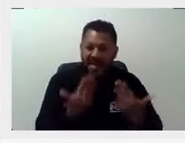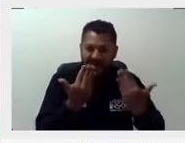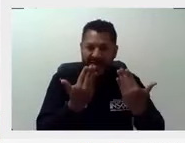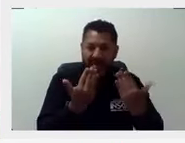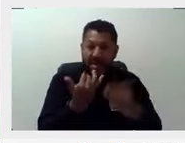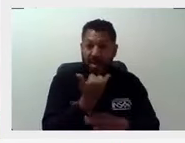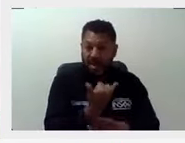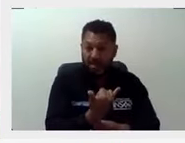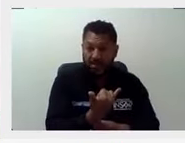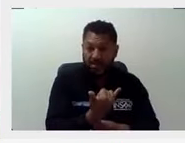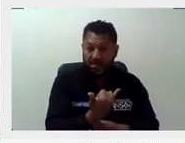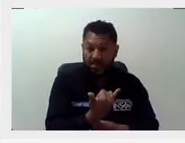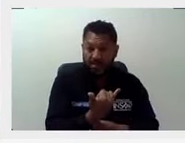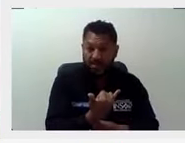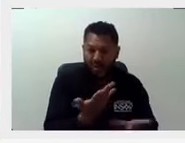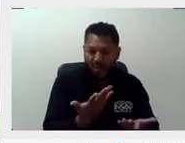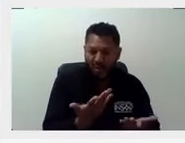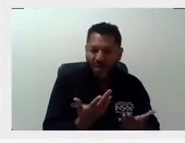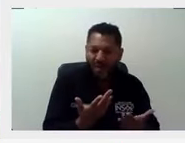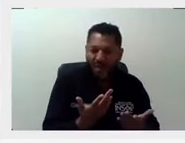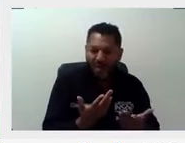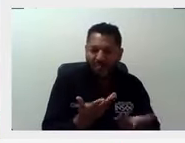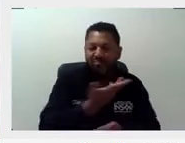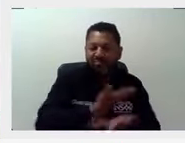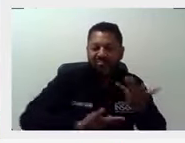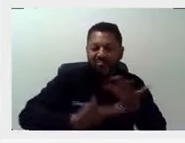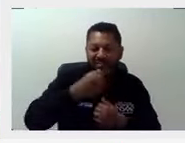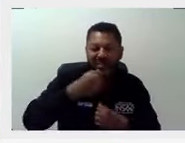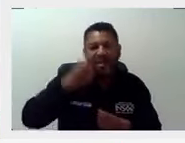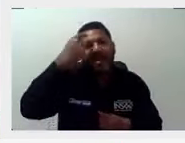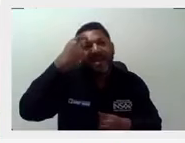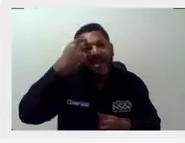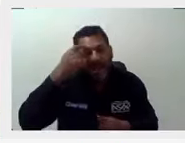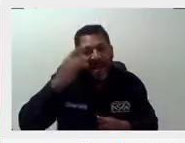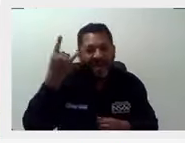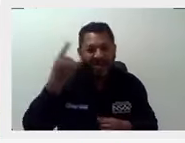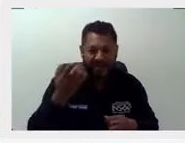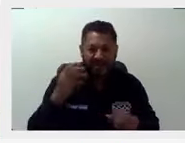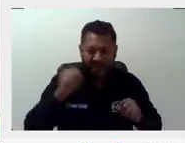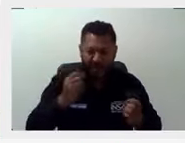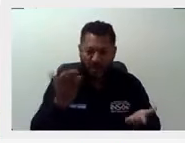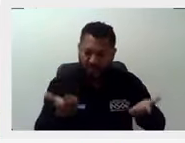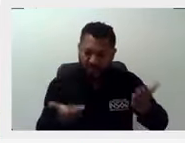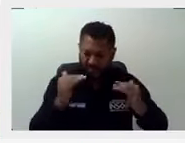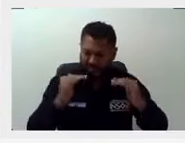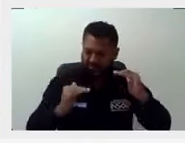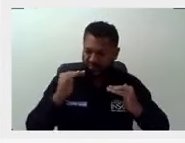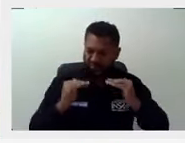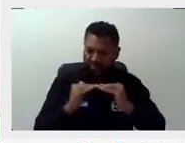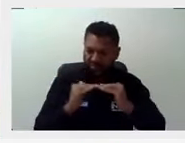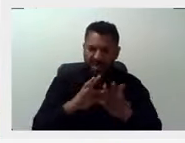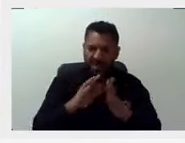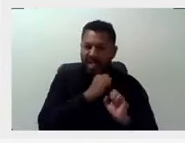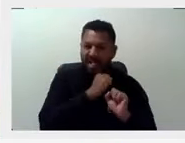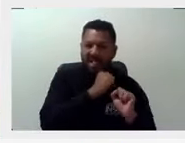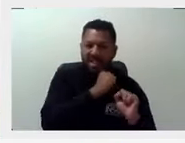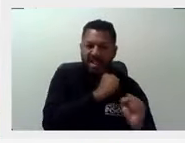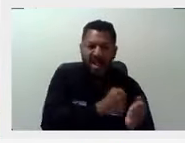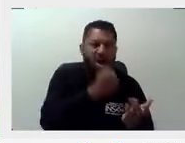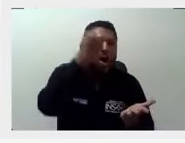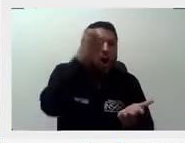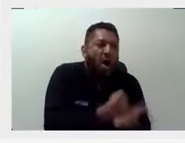podemos hacer algo sin que se convierta, siempre con el equilibrio, en una esclavitud, pues, de que tengo que estar